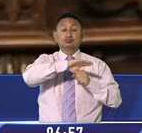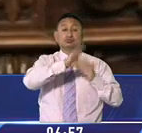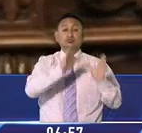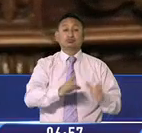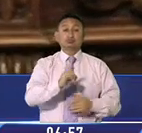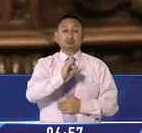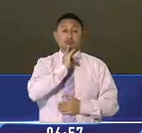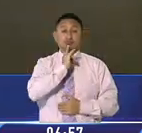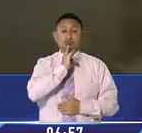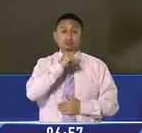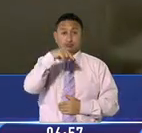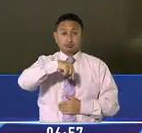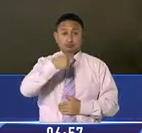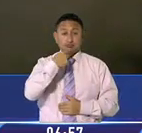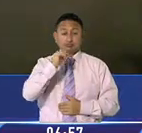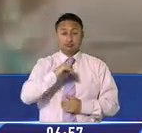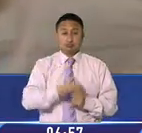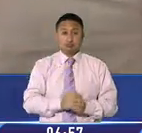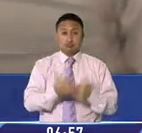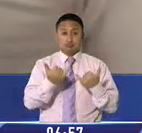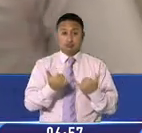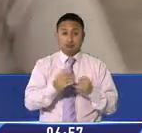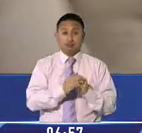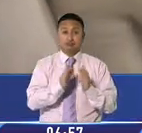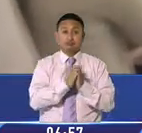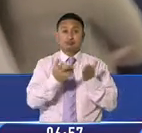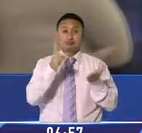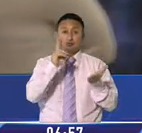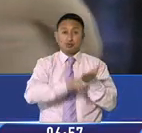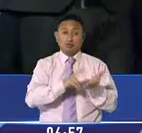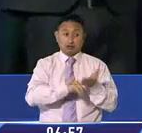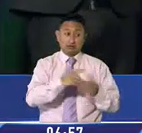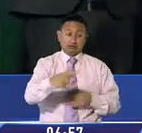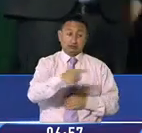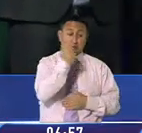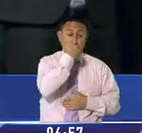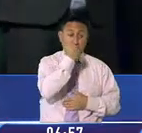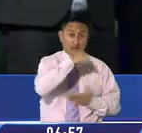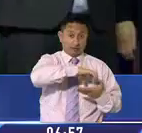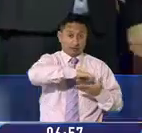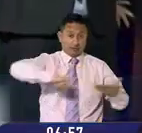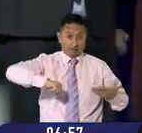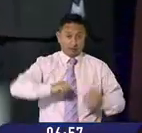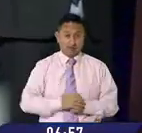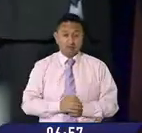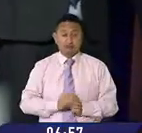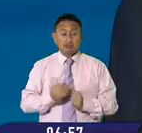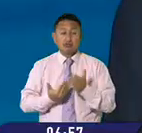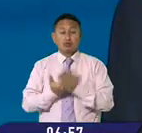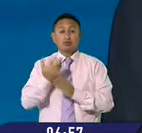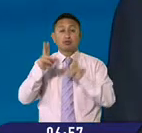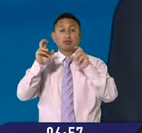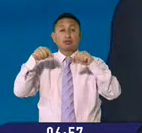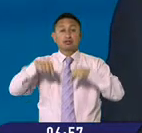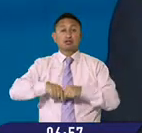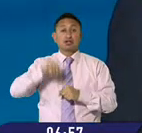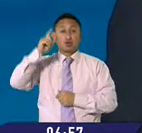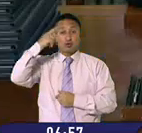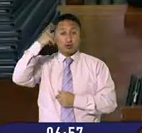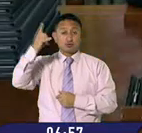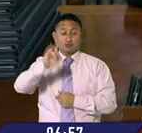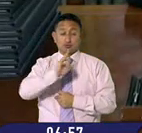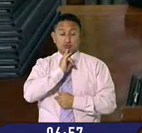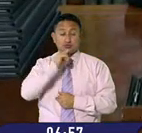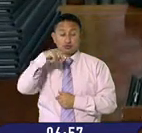que se retiraban las visas a narcogenerales, mencionando que era parte de una nueva política del gobierno norteamericano en su lucha